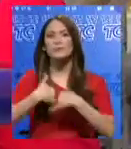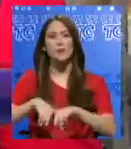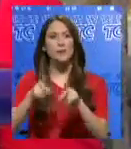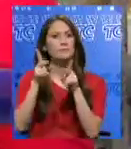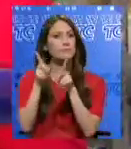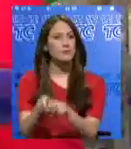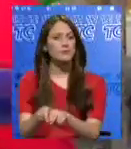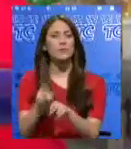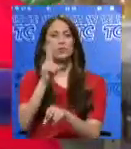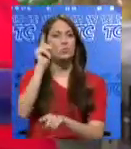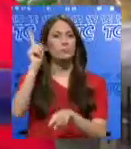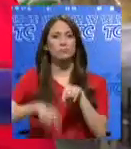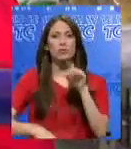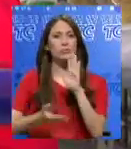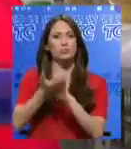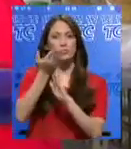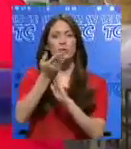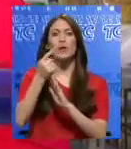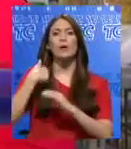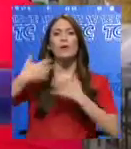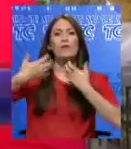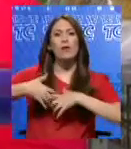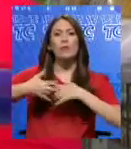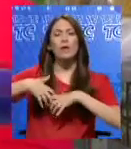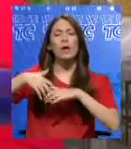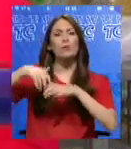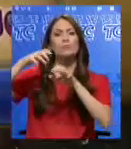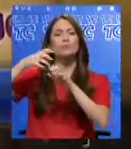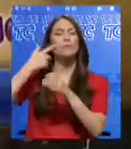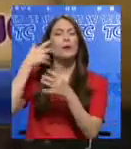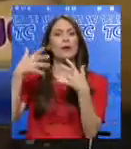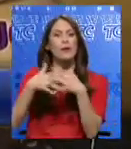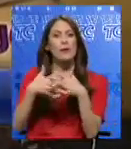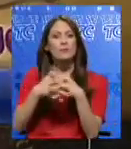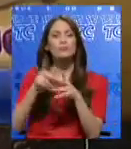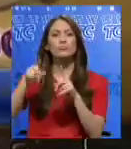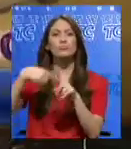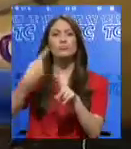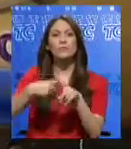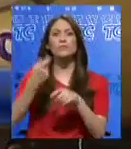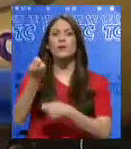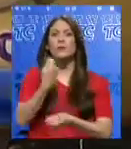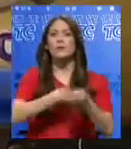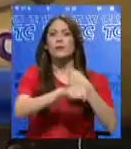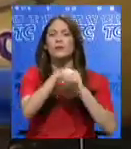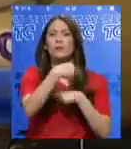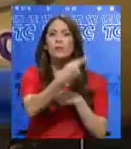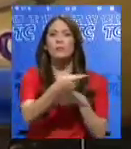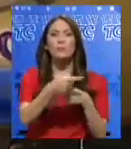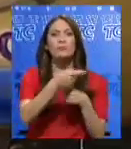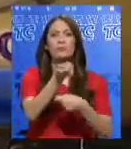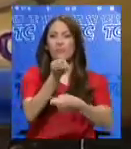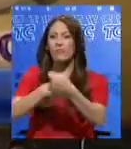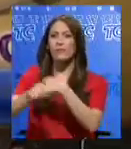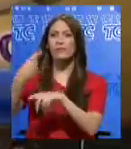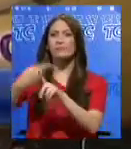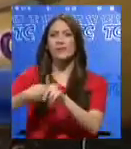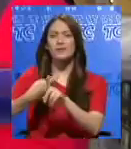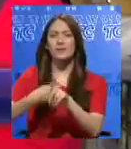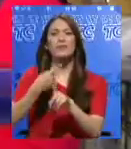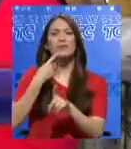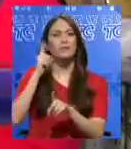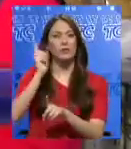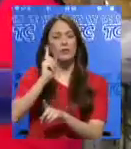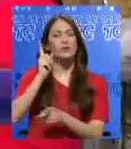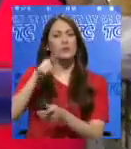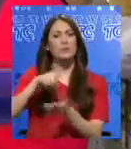que estamos haciendo desde las piladoras y los intermediarios y los grandes mayoristas van a dar resultados para que el consumidor no pague pues